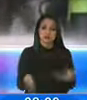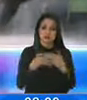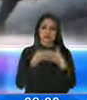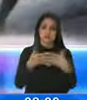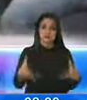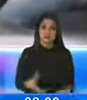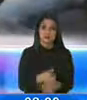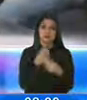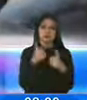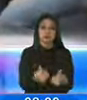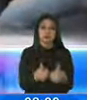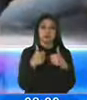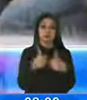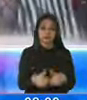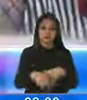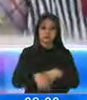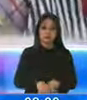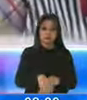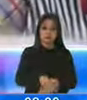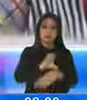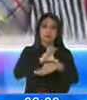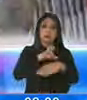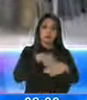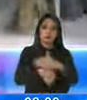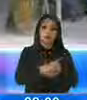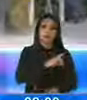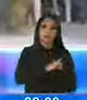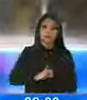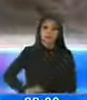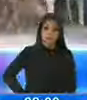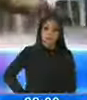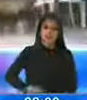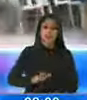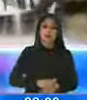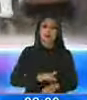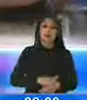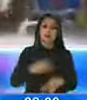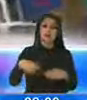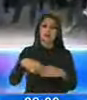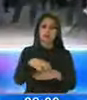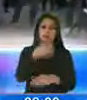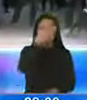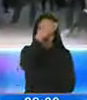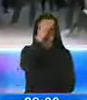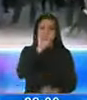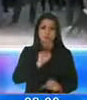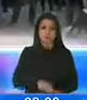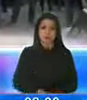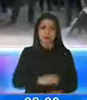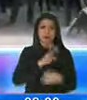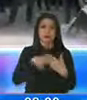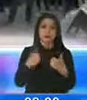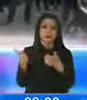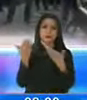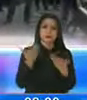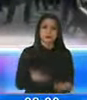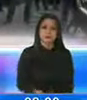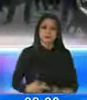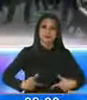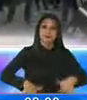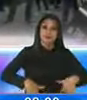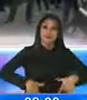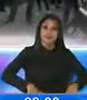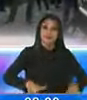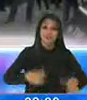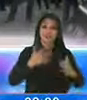seguridad está garantizada y el paso de los ecuatorianos a Ipiales es básicamente por temas de turismo cultural. Son todos bienvenidos a nuestro carnaval, este es el